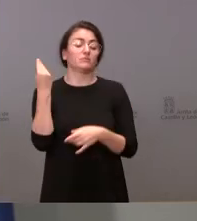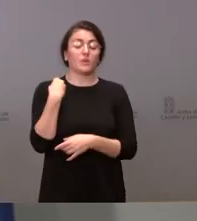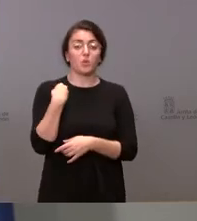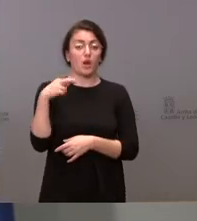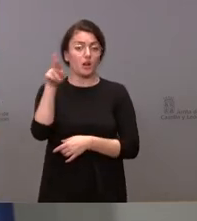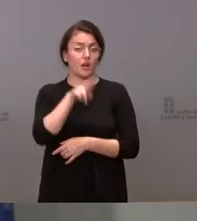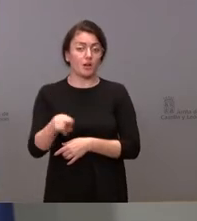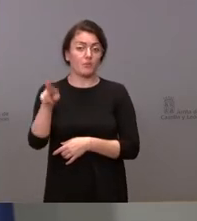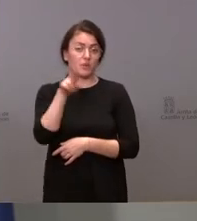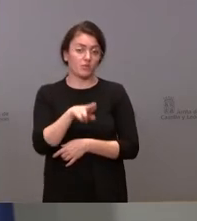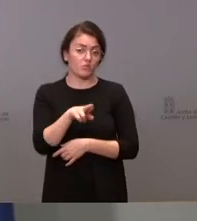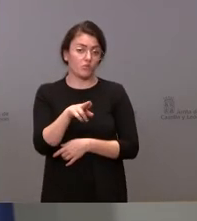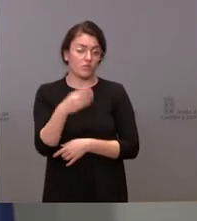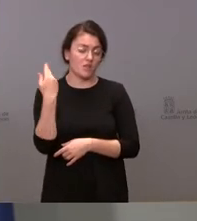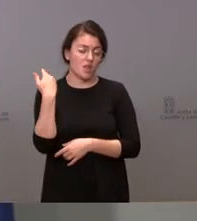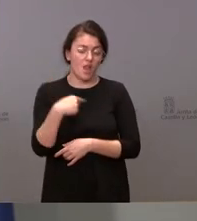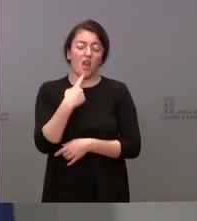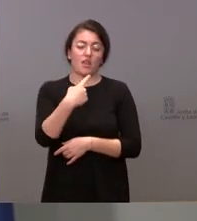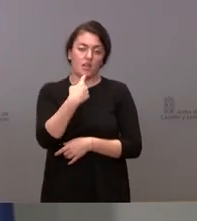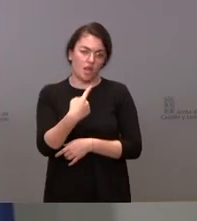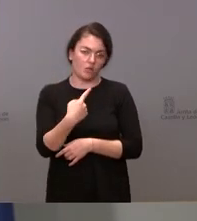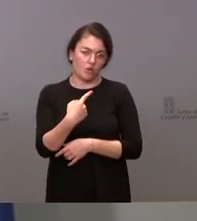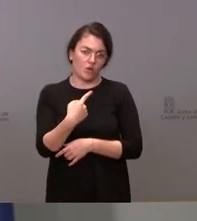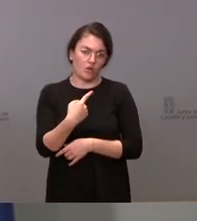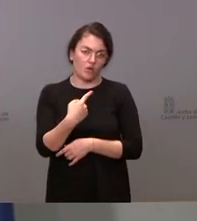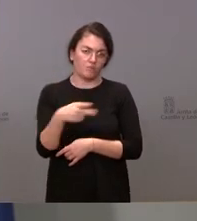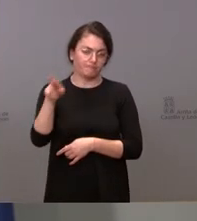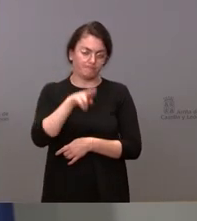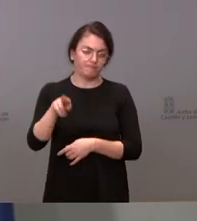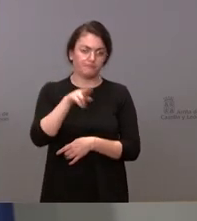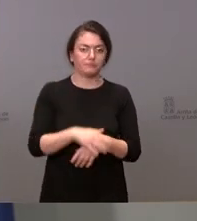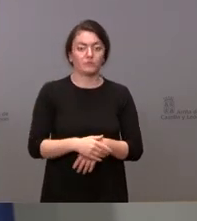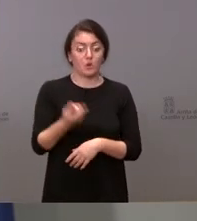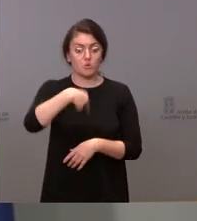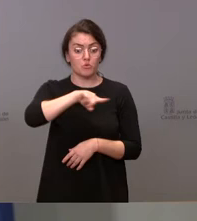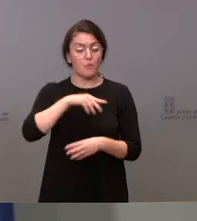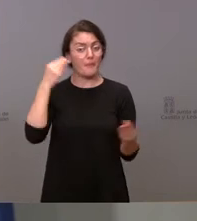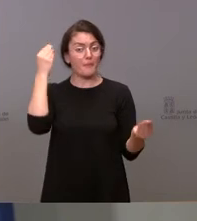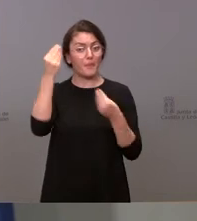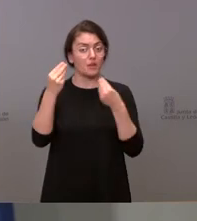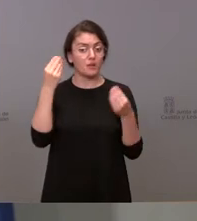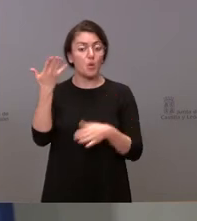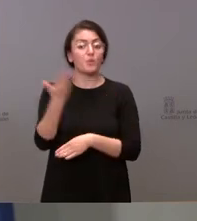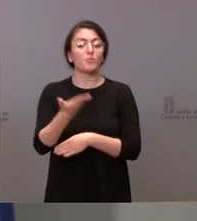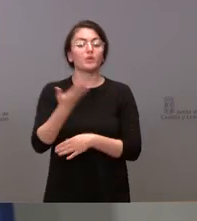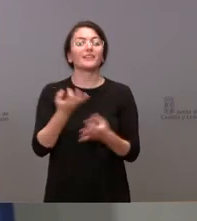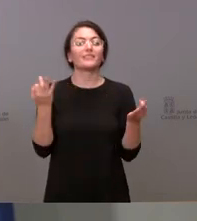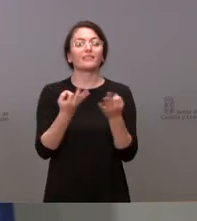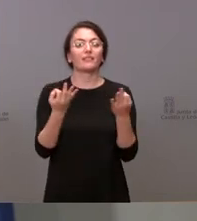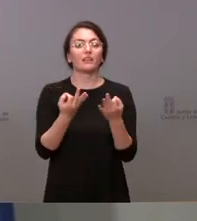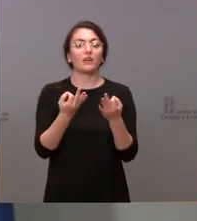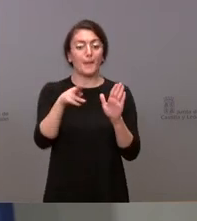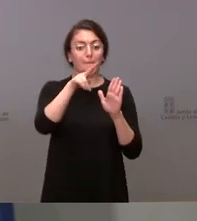hemos dicho todo el rato. Nosotros creemos que lo importante es que se adopten